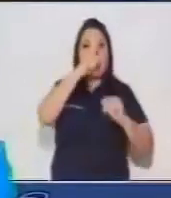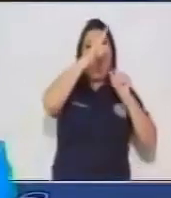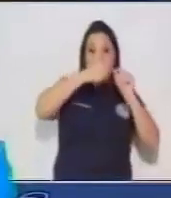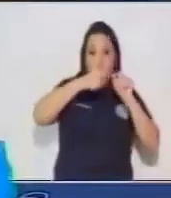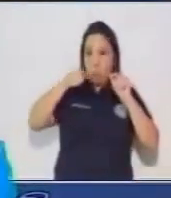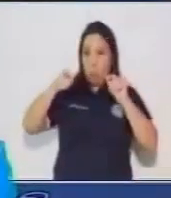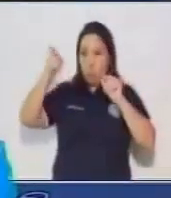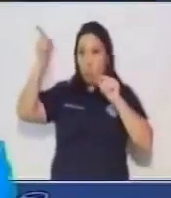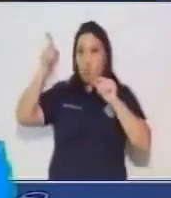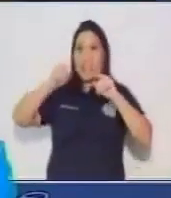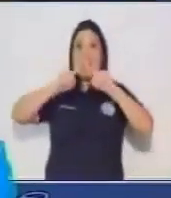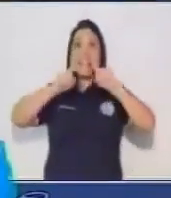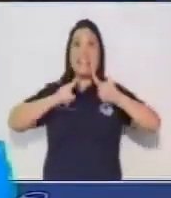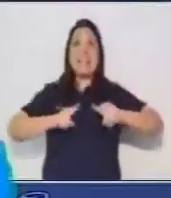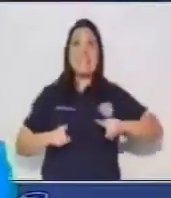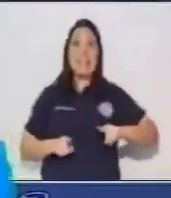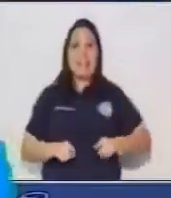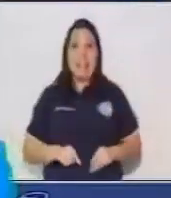construir un ángulo.